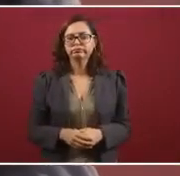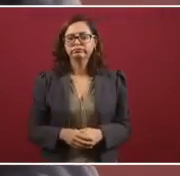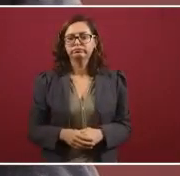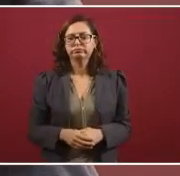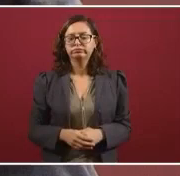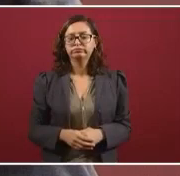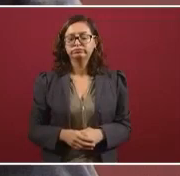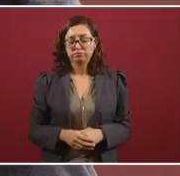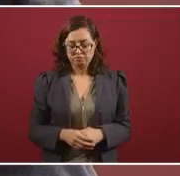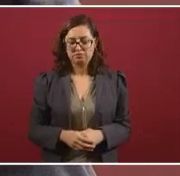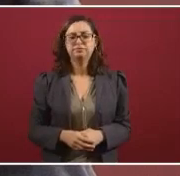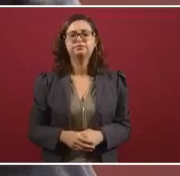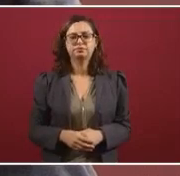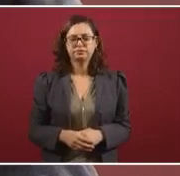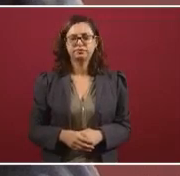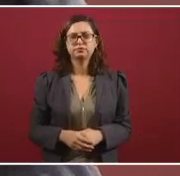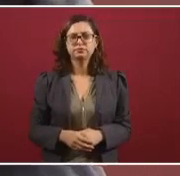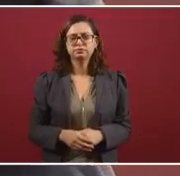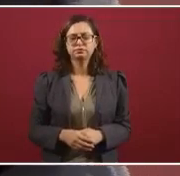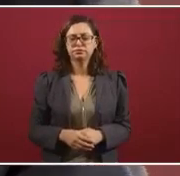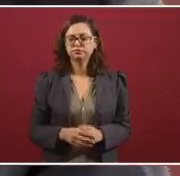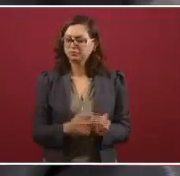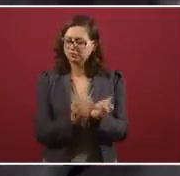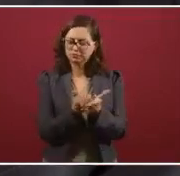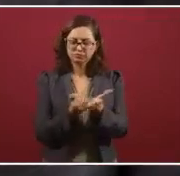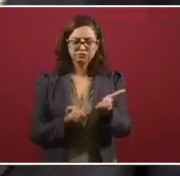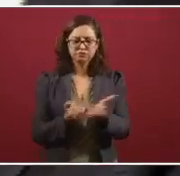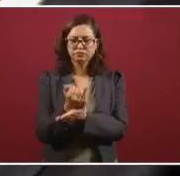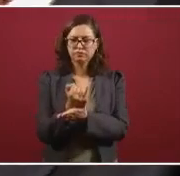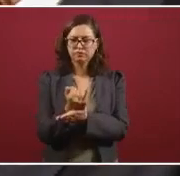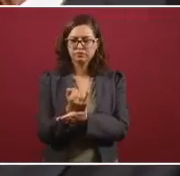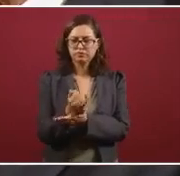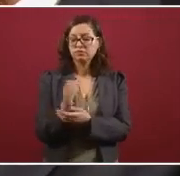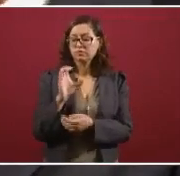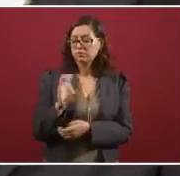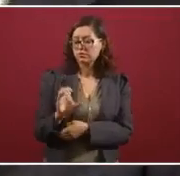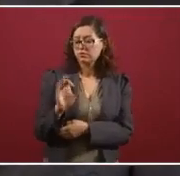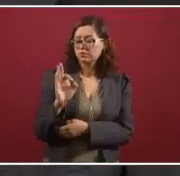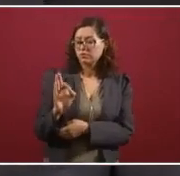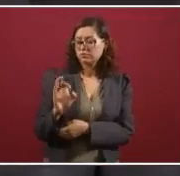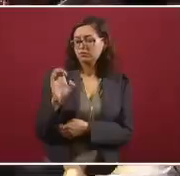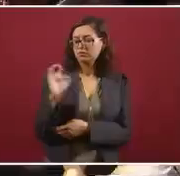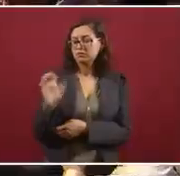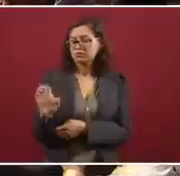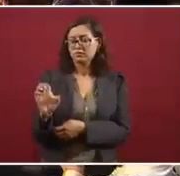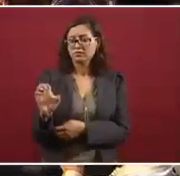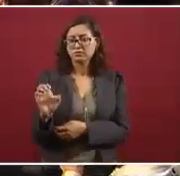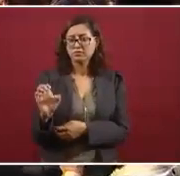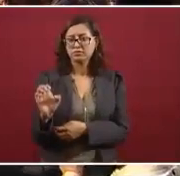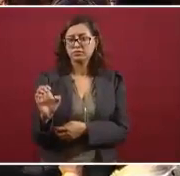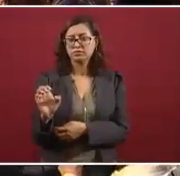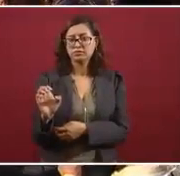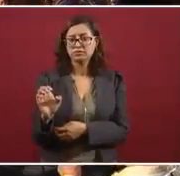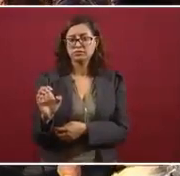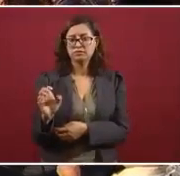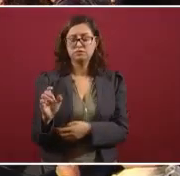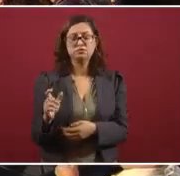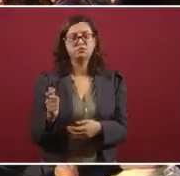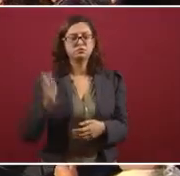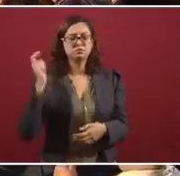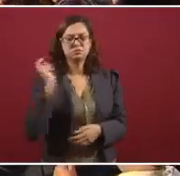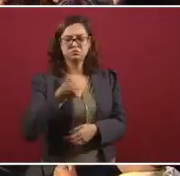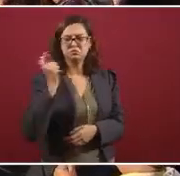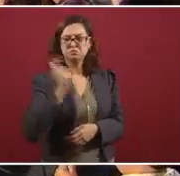se define de que la Comisión Federal de Electricidad compra